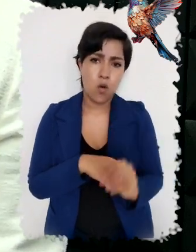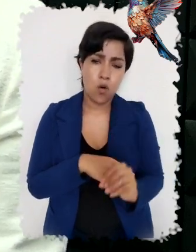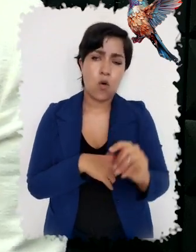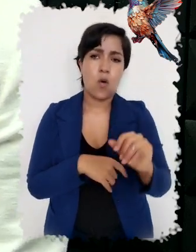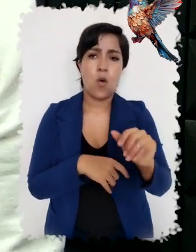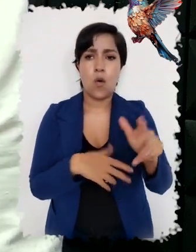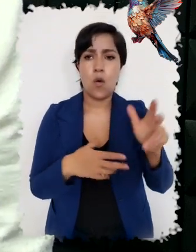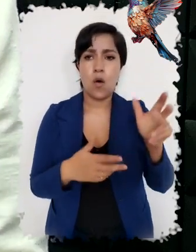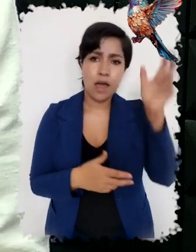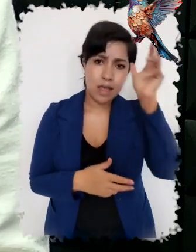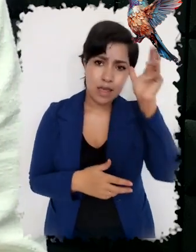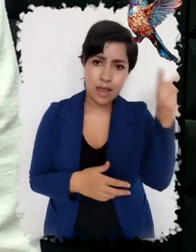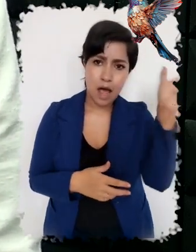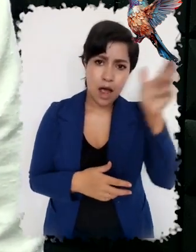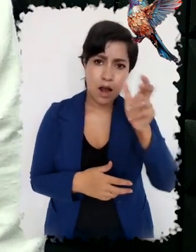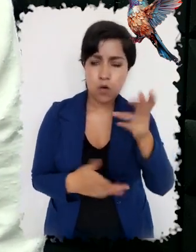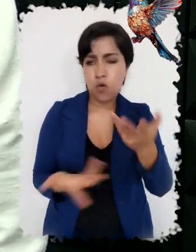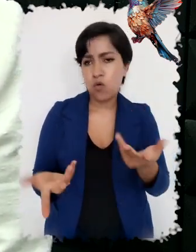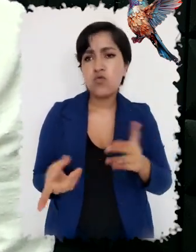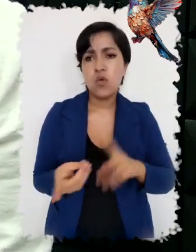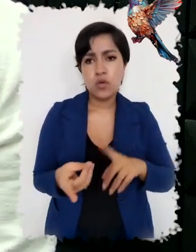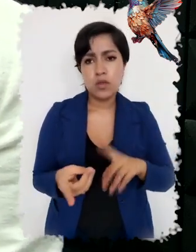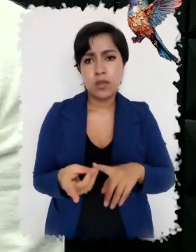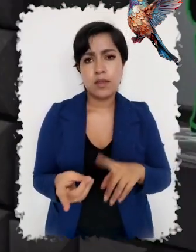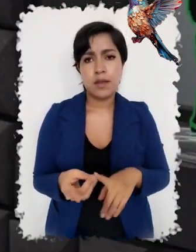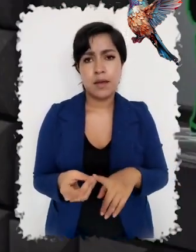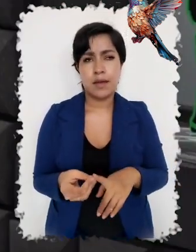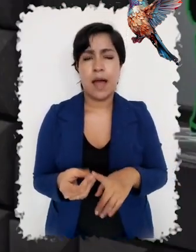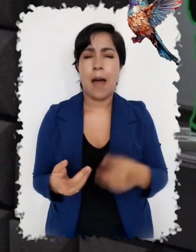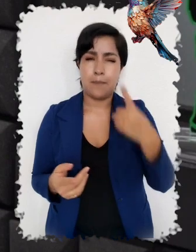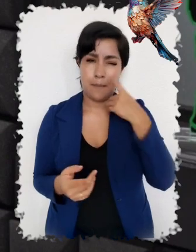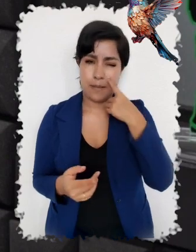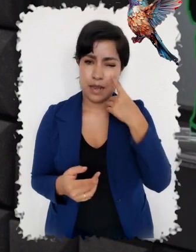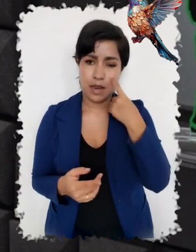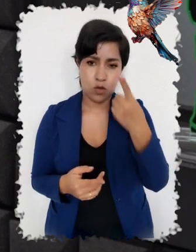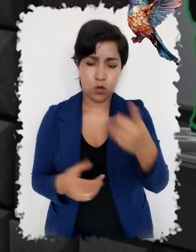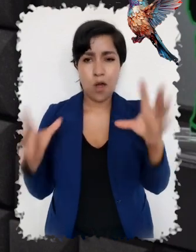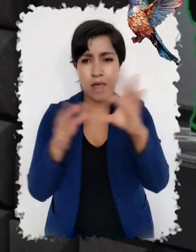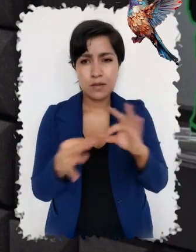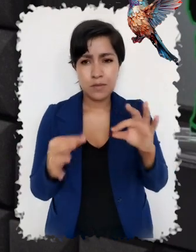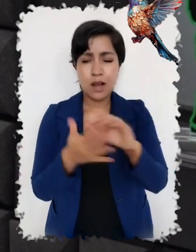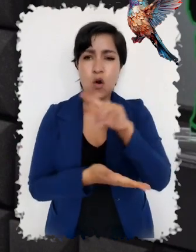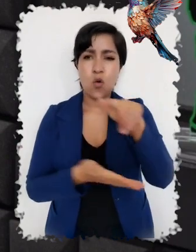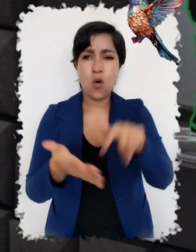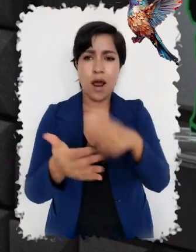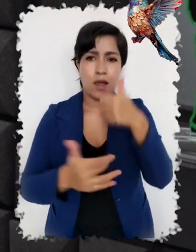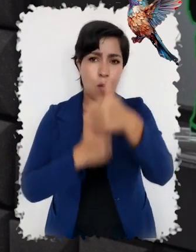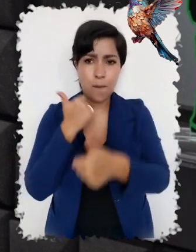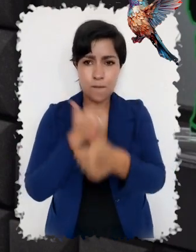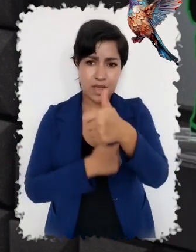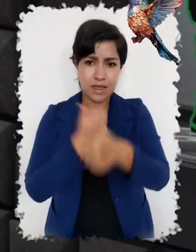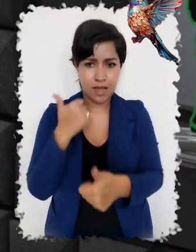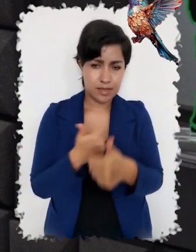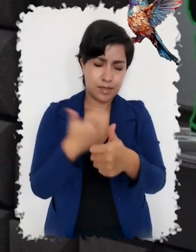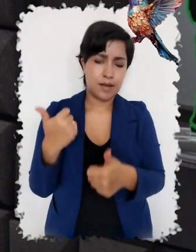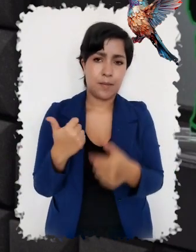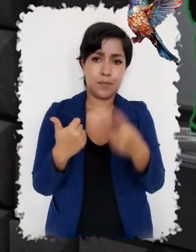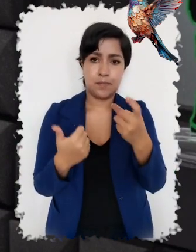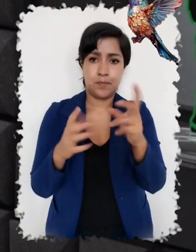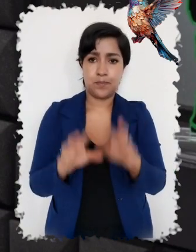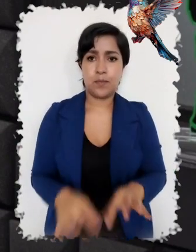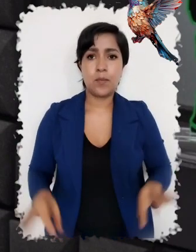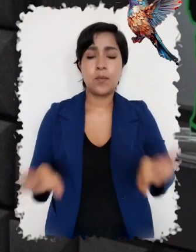Miguel Hidalgo Fíjate que que lo que comentas en cuanto a los espacios de competencia es muy importante